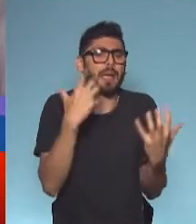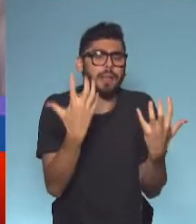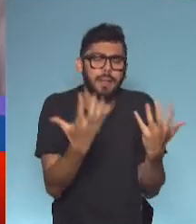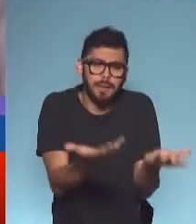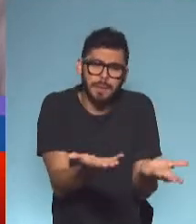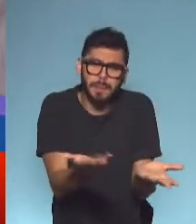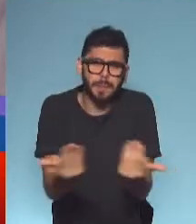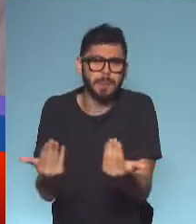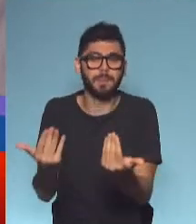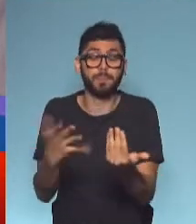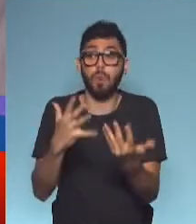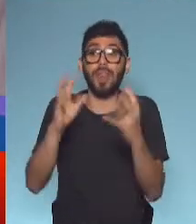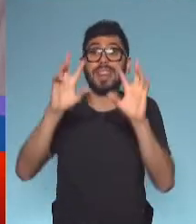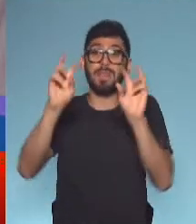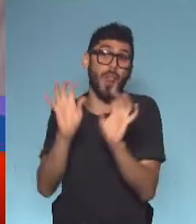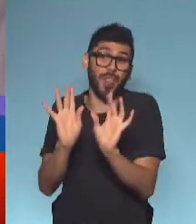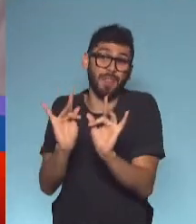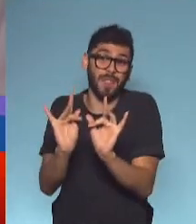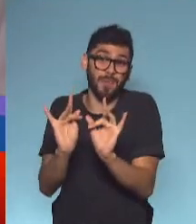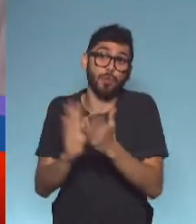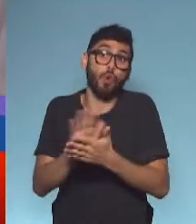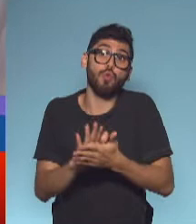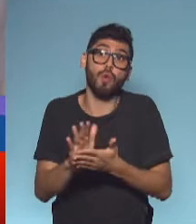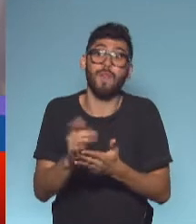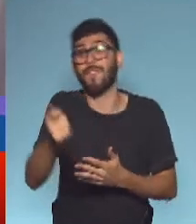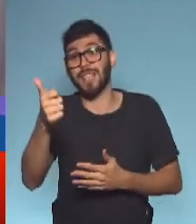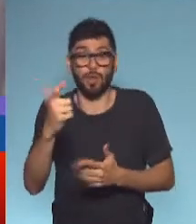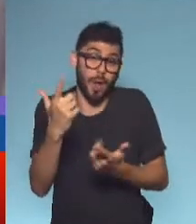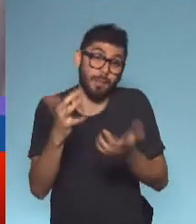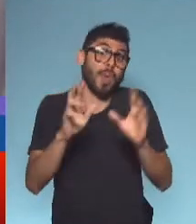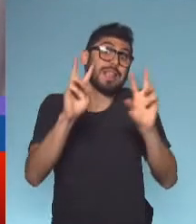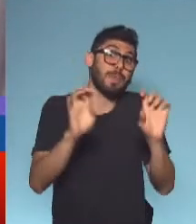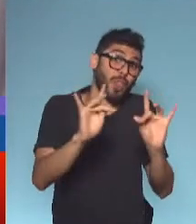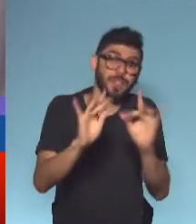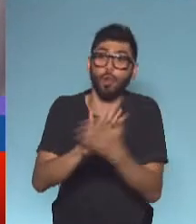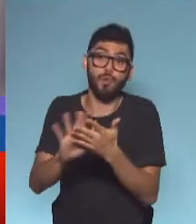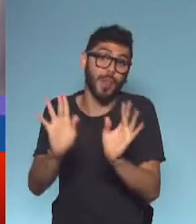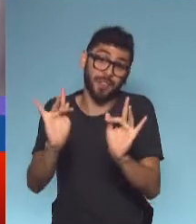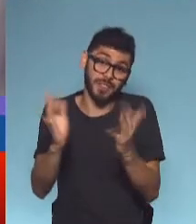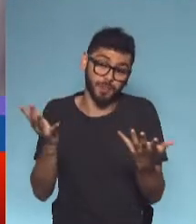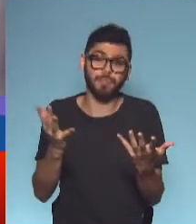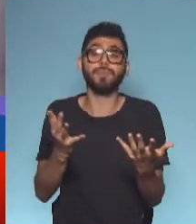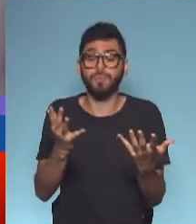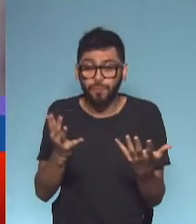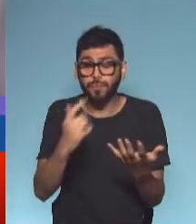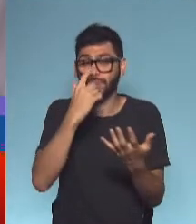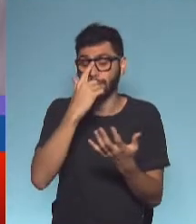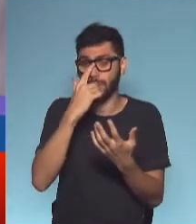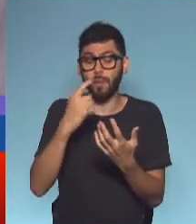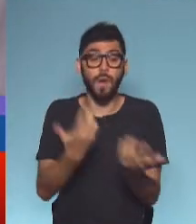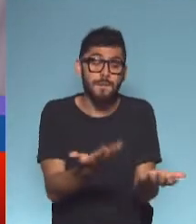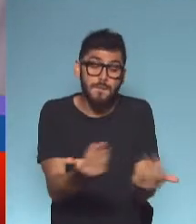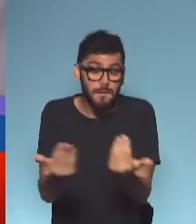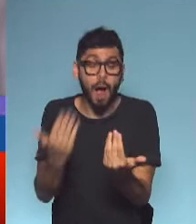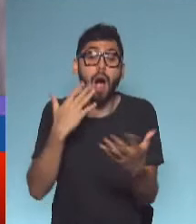todo tema complejo no puede tener soluciones simples. Va a ser él el que va a decidir cómo es la nueva